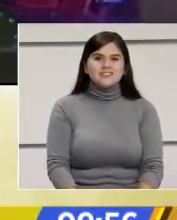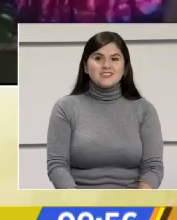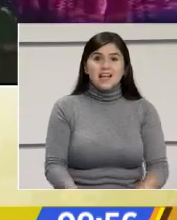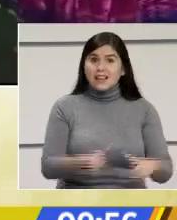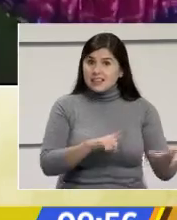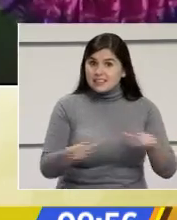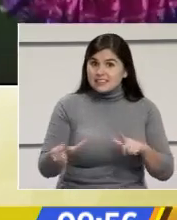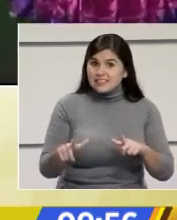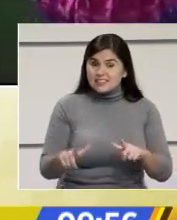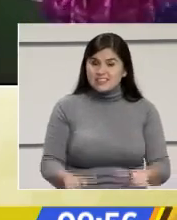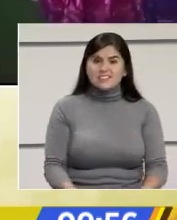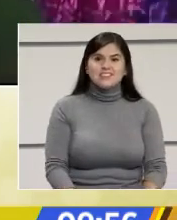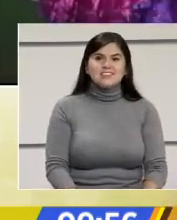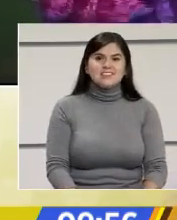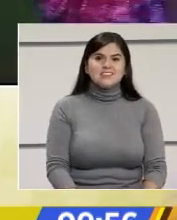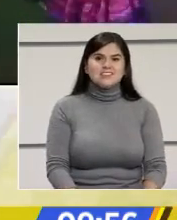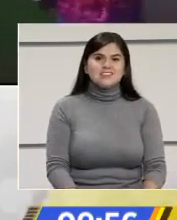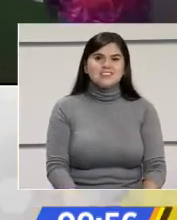Listo.